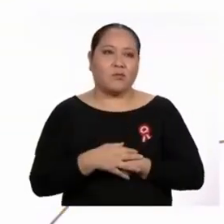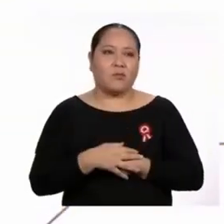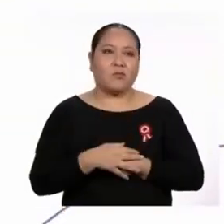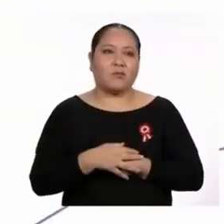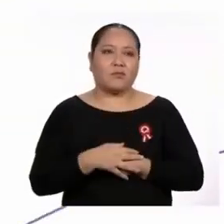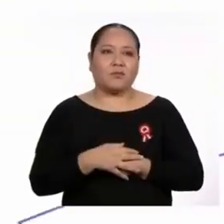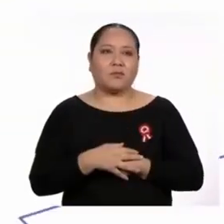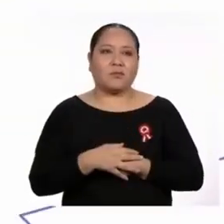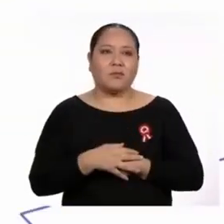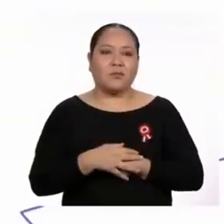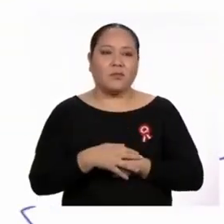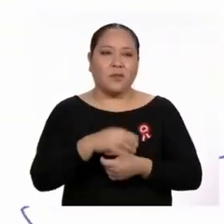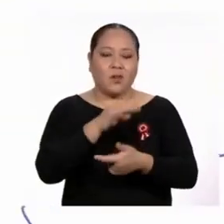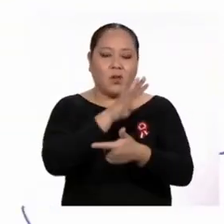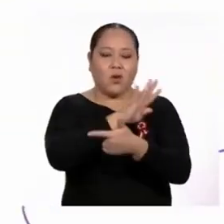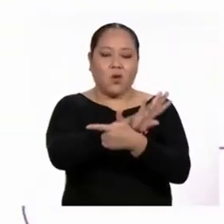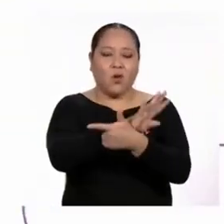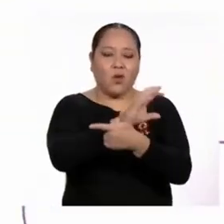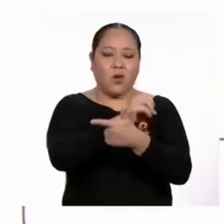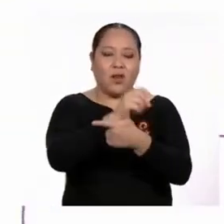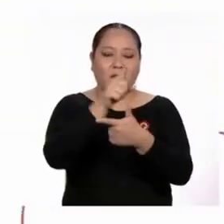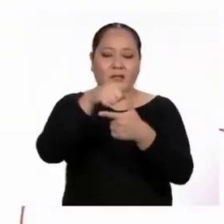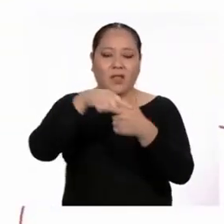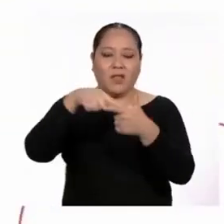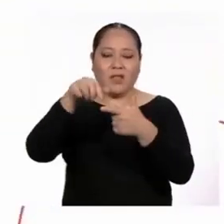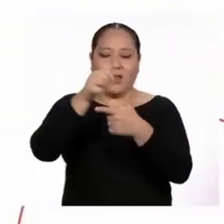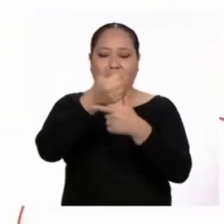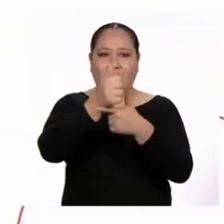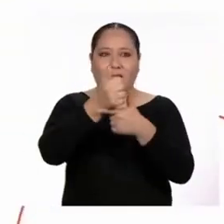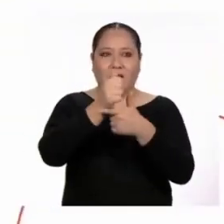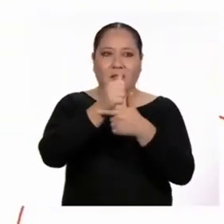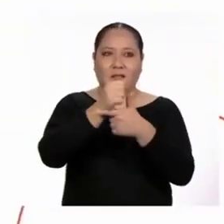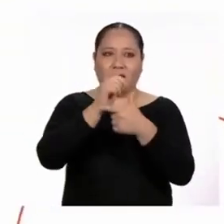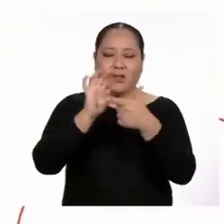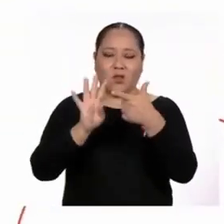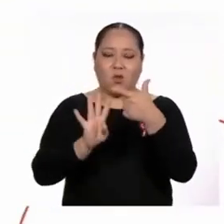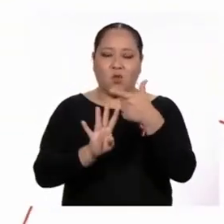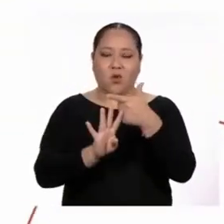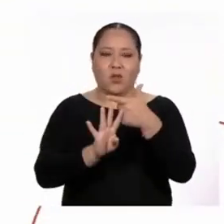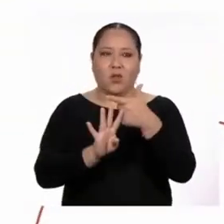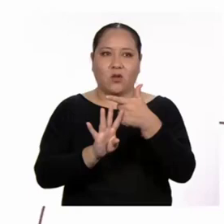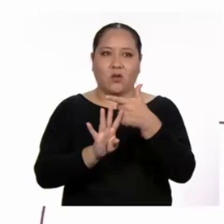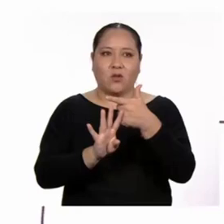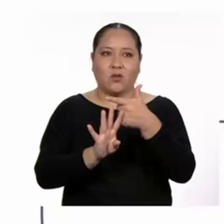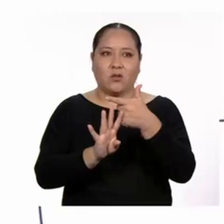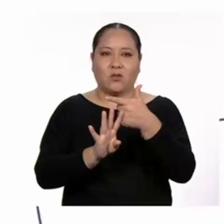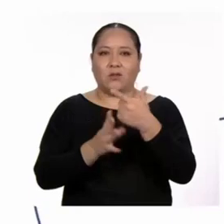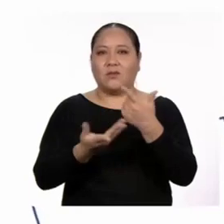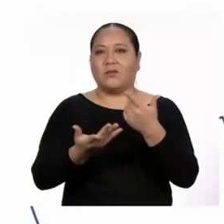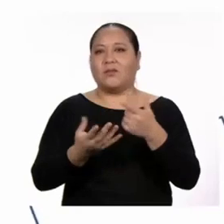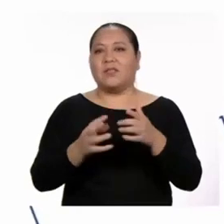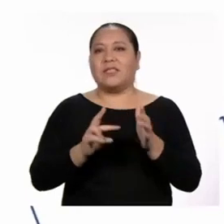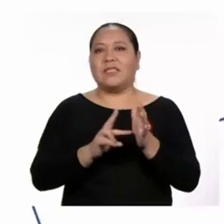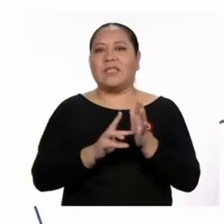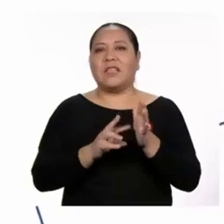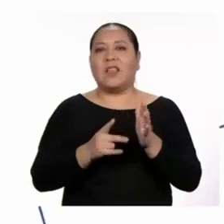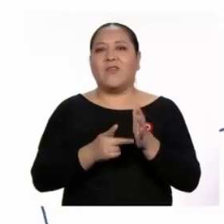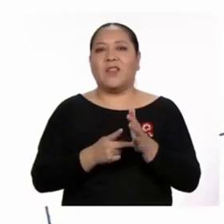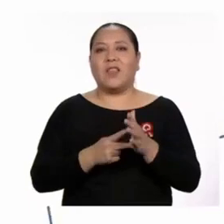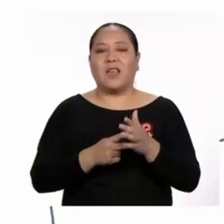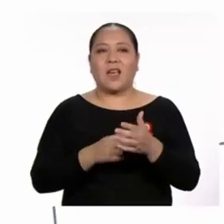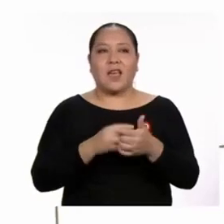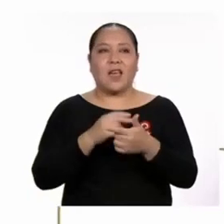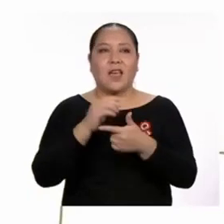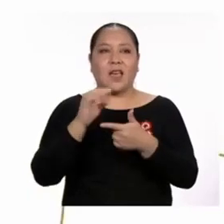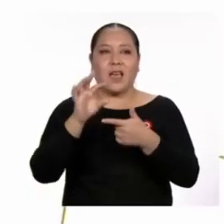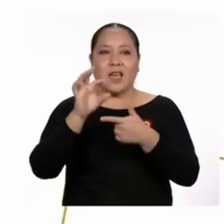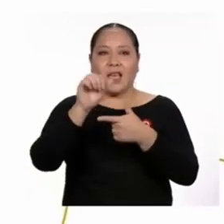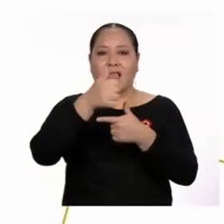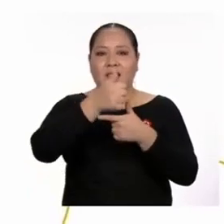¡Claro! 40 entre 10 es 4. Y eso quiere decir que 10 y 4